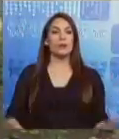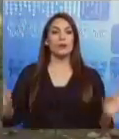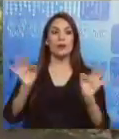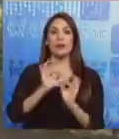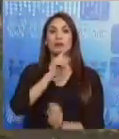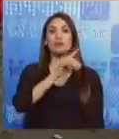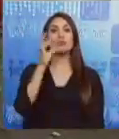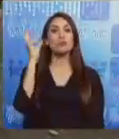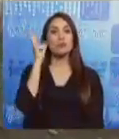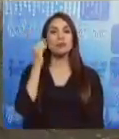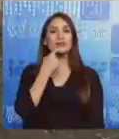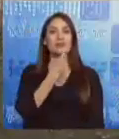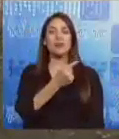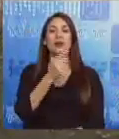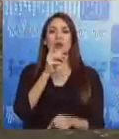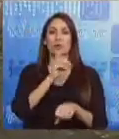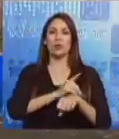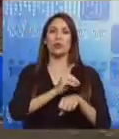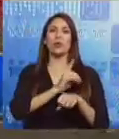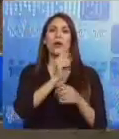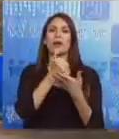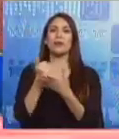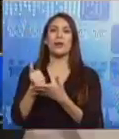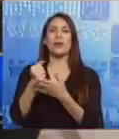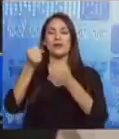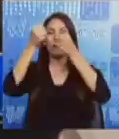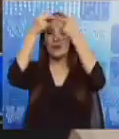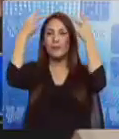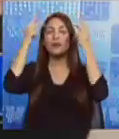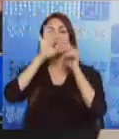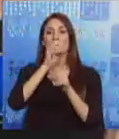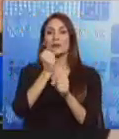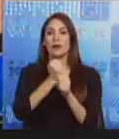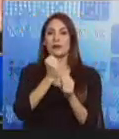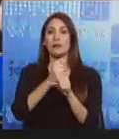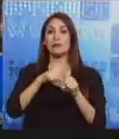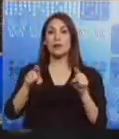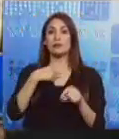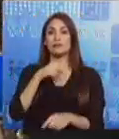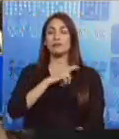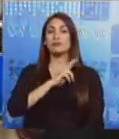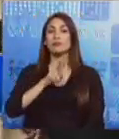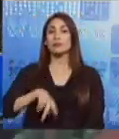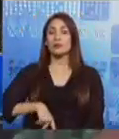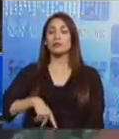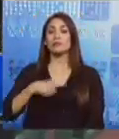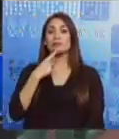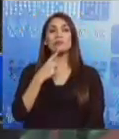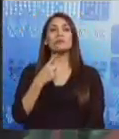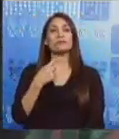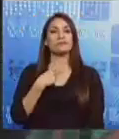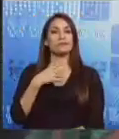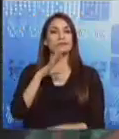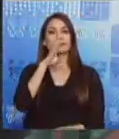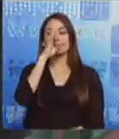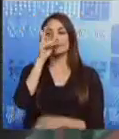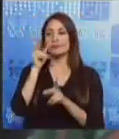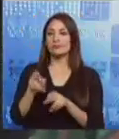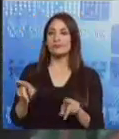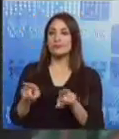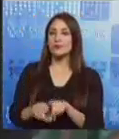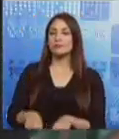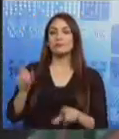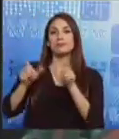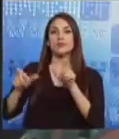enfermera Enny Lastra lleva una vida apresurada para cumplir con su trabajo y sus tareas particulares. Afirma ser una víctima constante de la